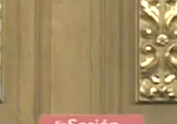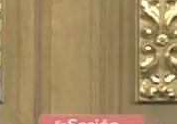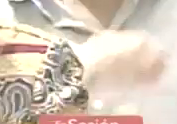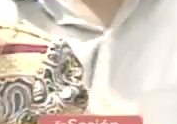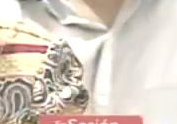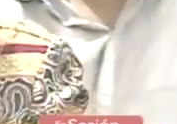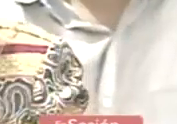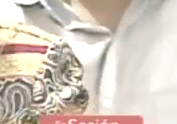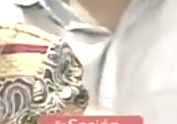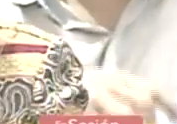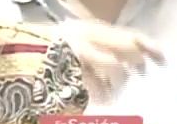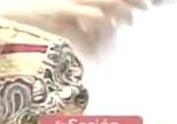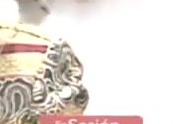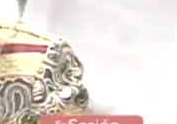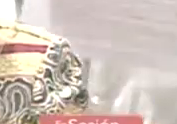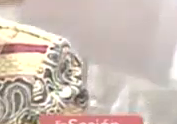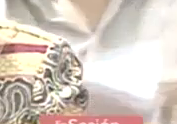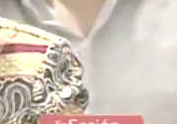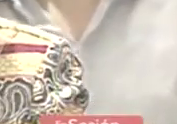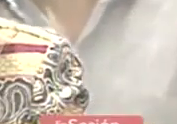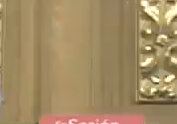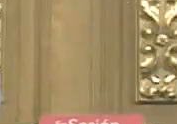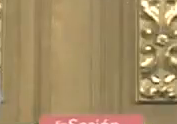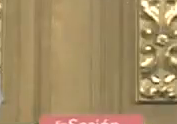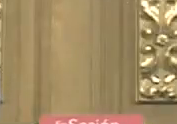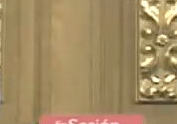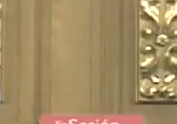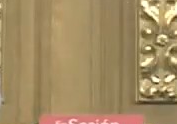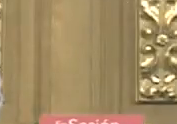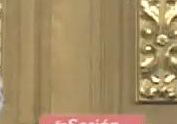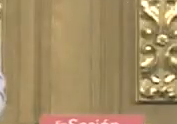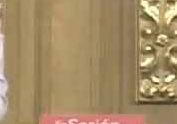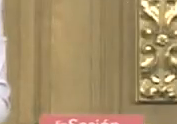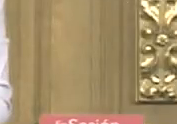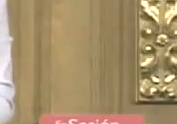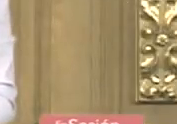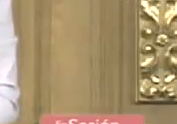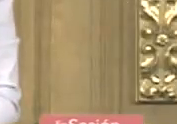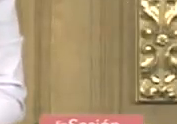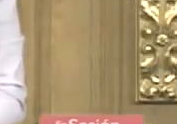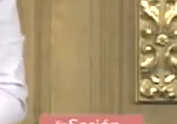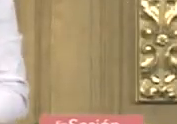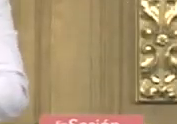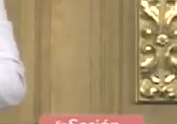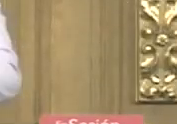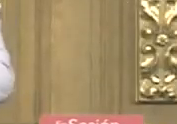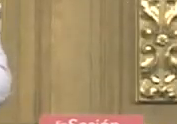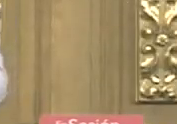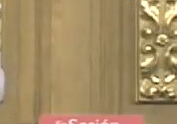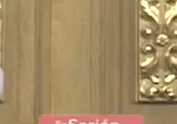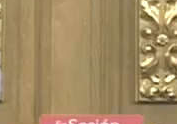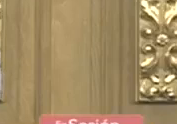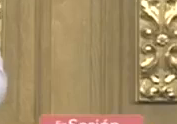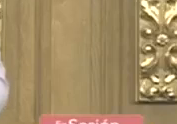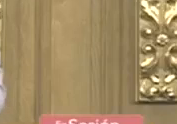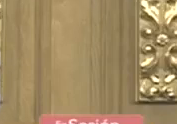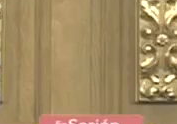Constitución, sea desde nuestra memoria histórica, del saber de dónde venimos, desde nuestra conciencia que nos dice que debemos